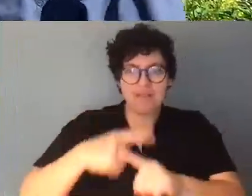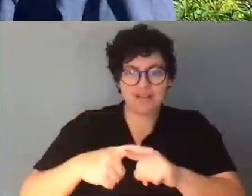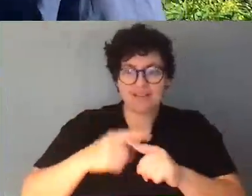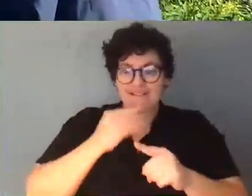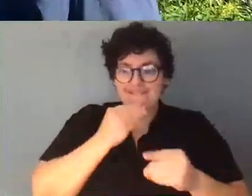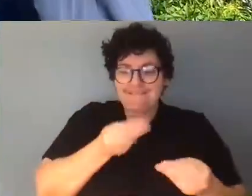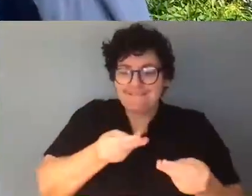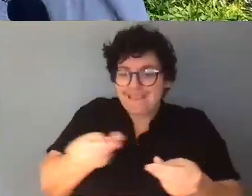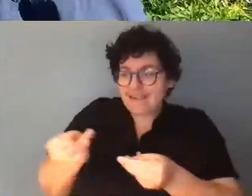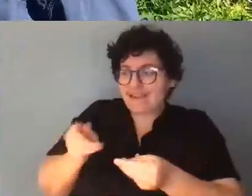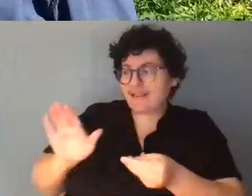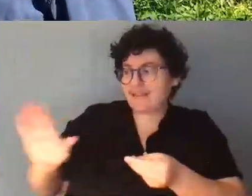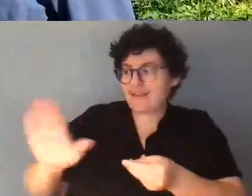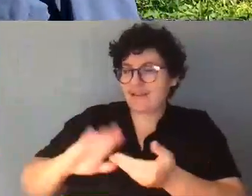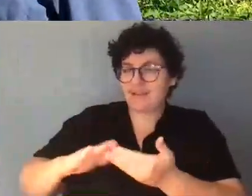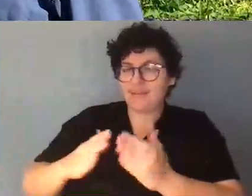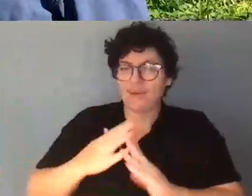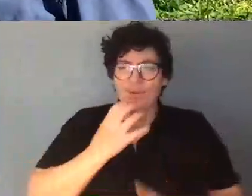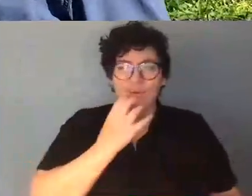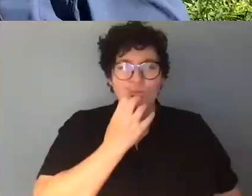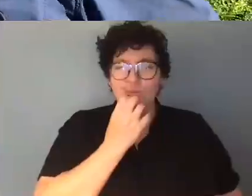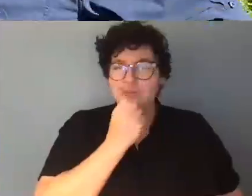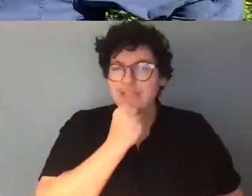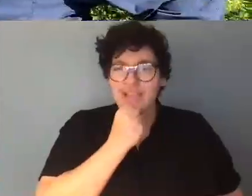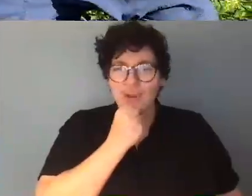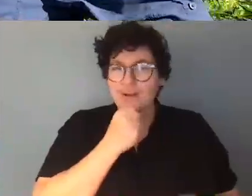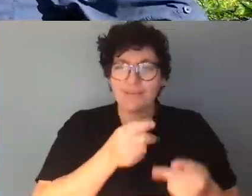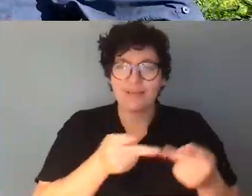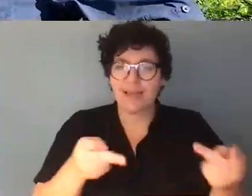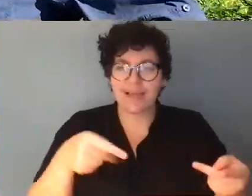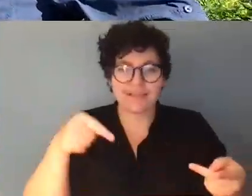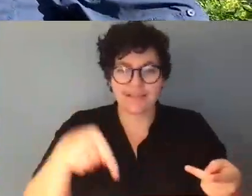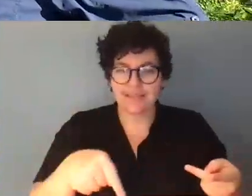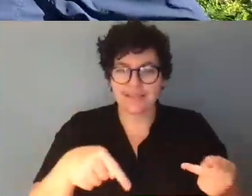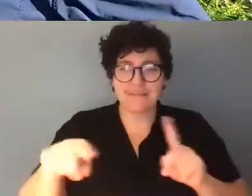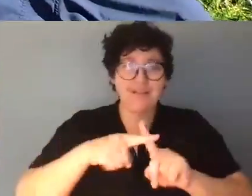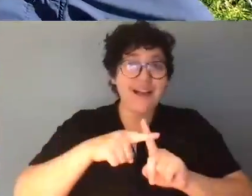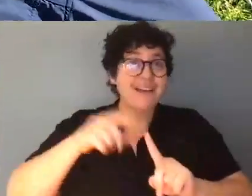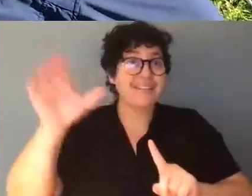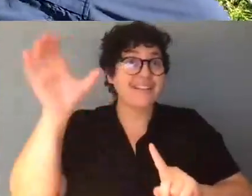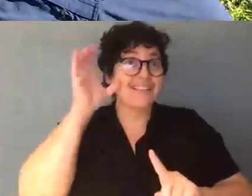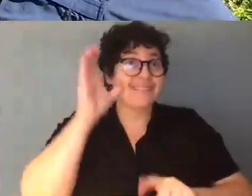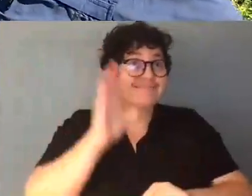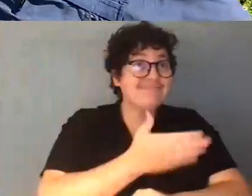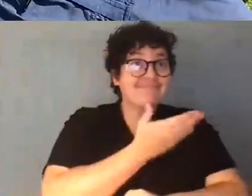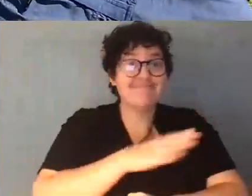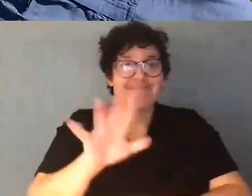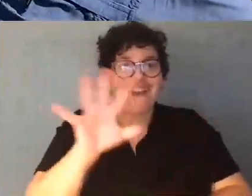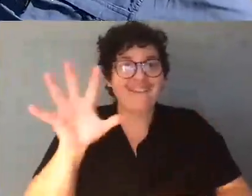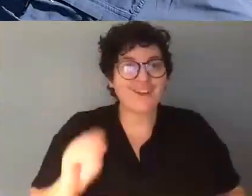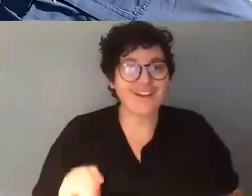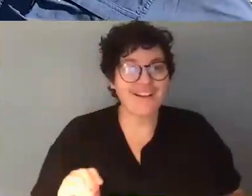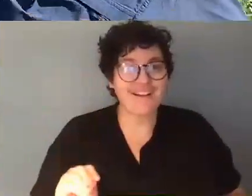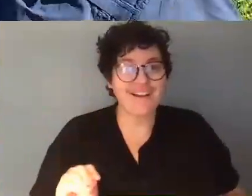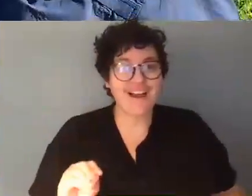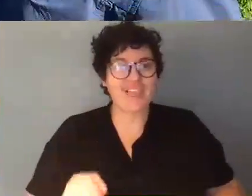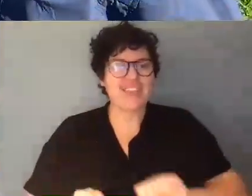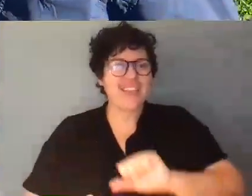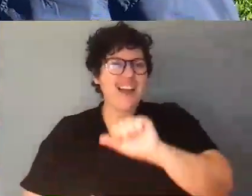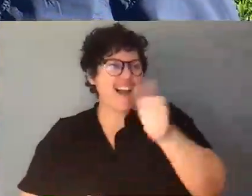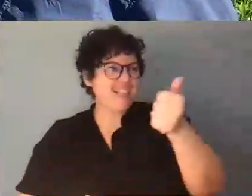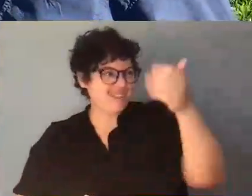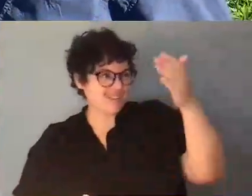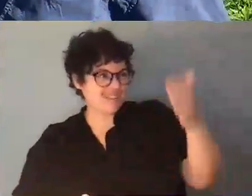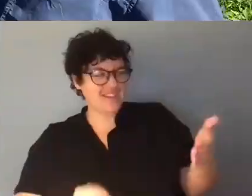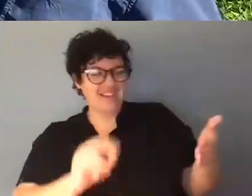para comer. Qué lugar tan sagrado, qué tan bonito trabajar así, con canto africano. Sí, y al